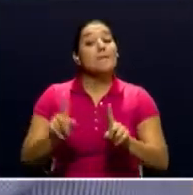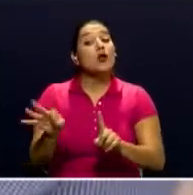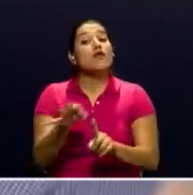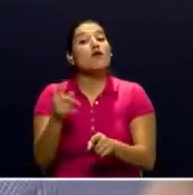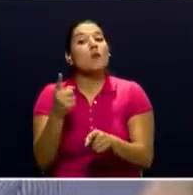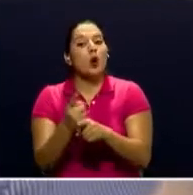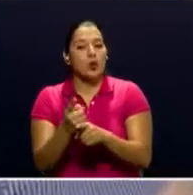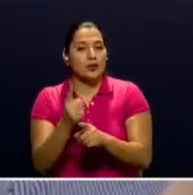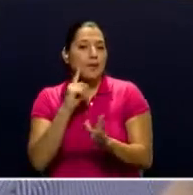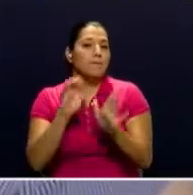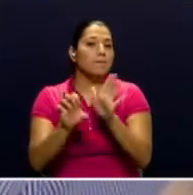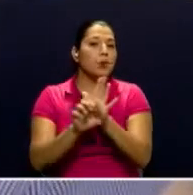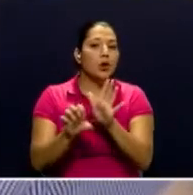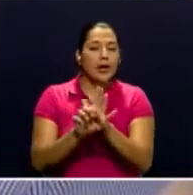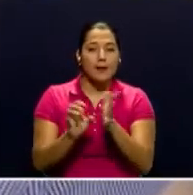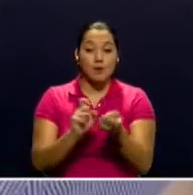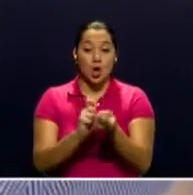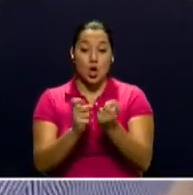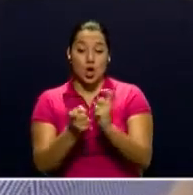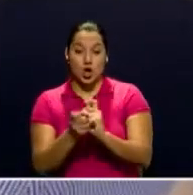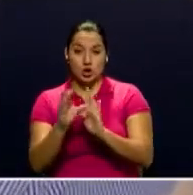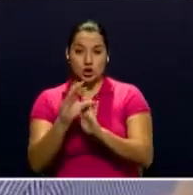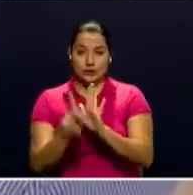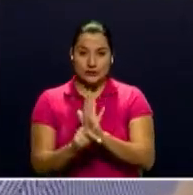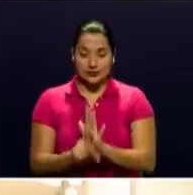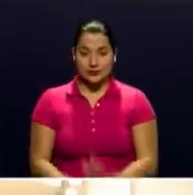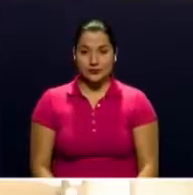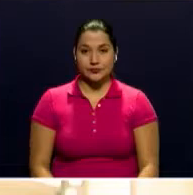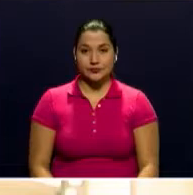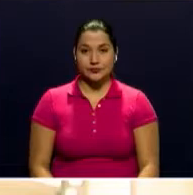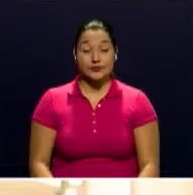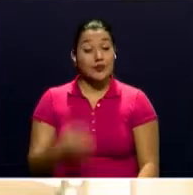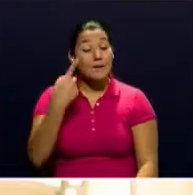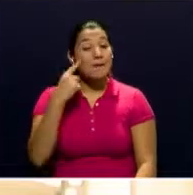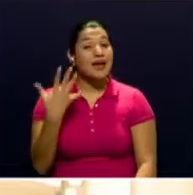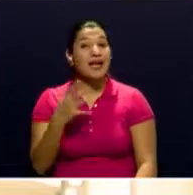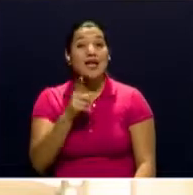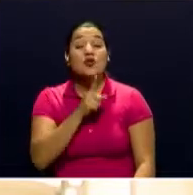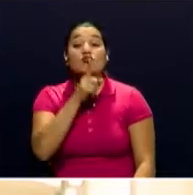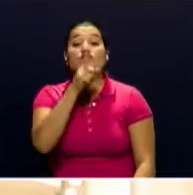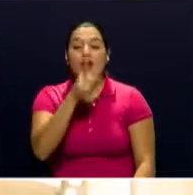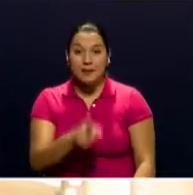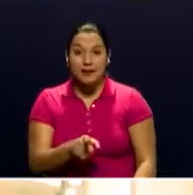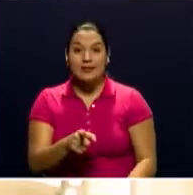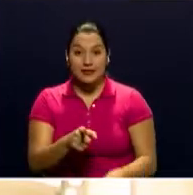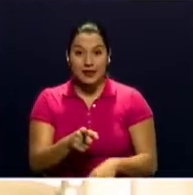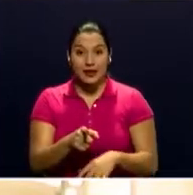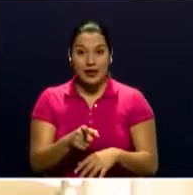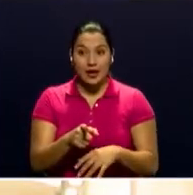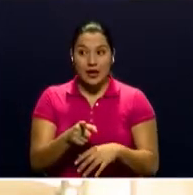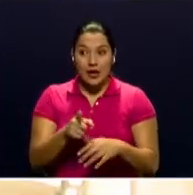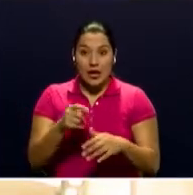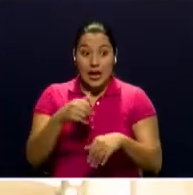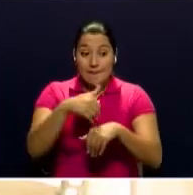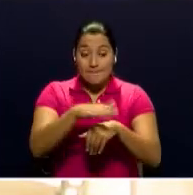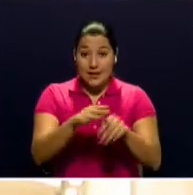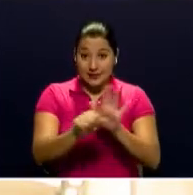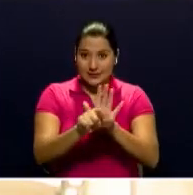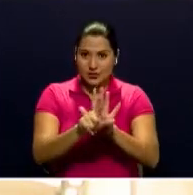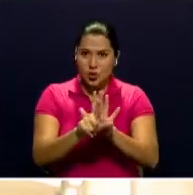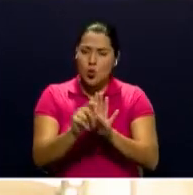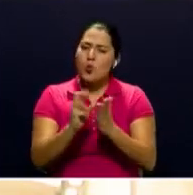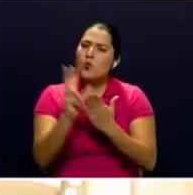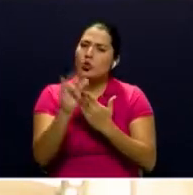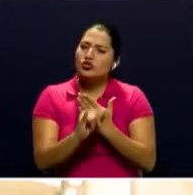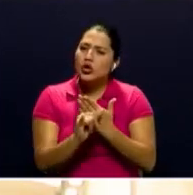como por ejemplo la vía de la reforma constitucional. Para que realmente envíen a la corriente legislativa un proyecto más